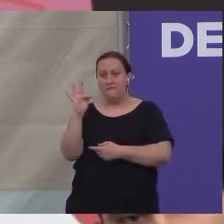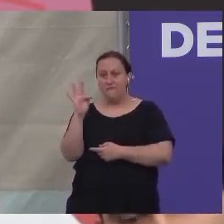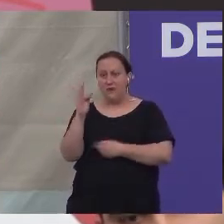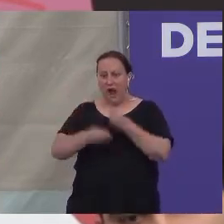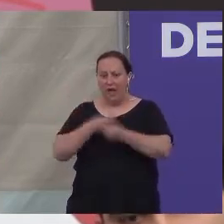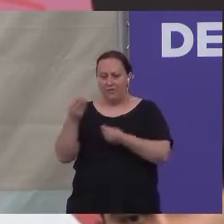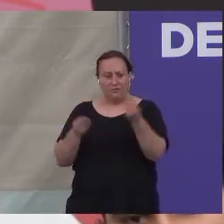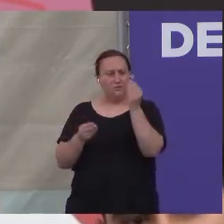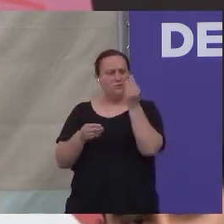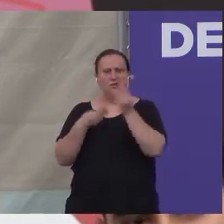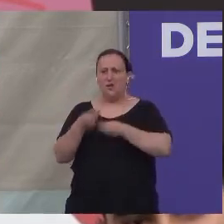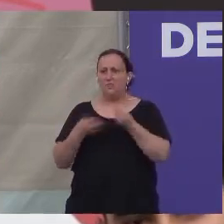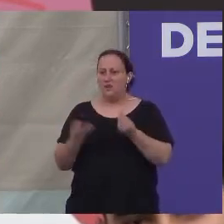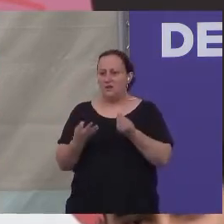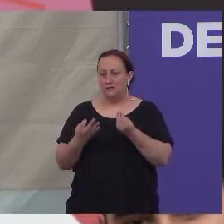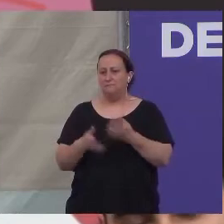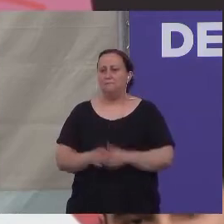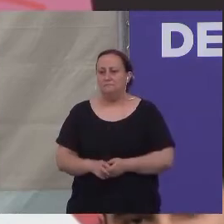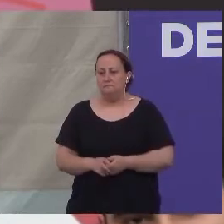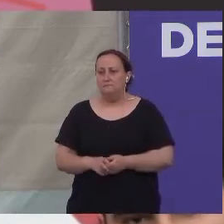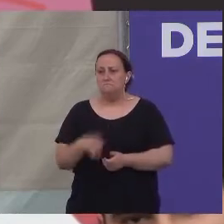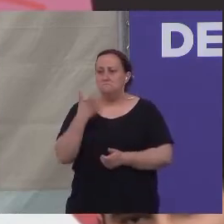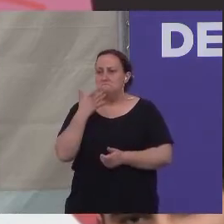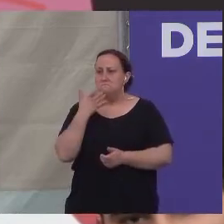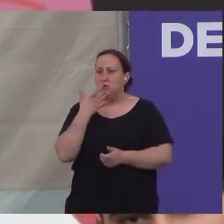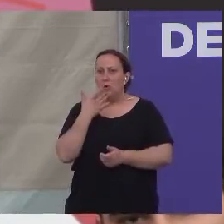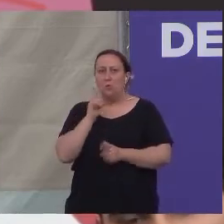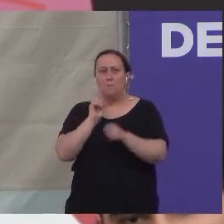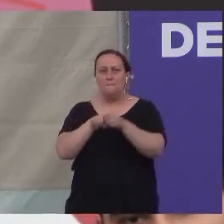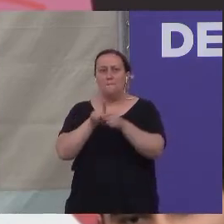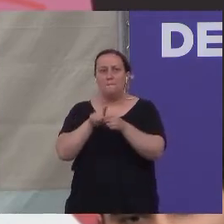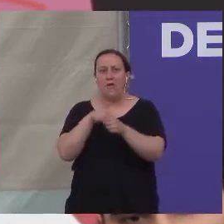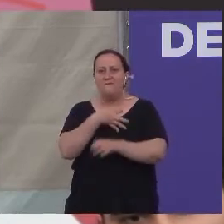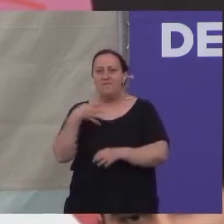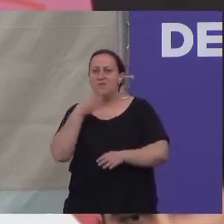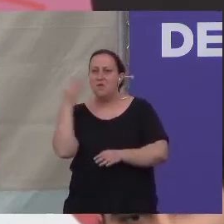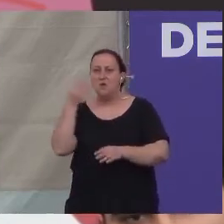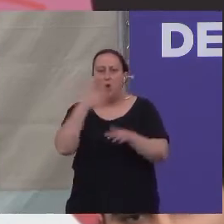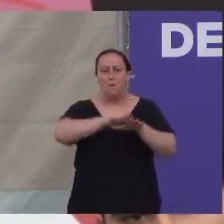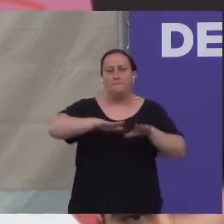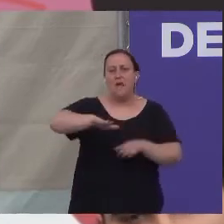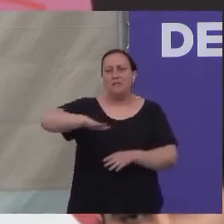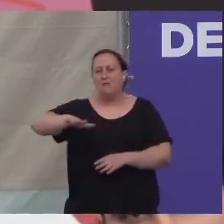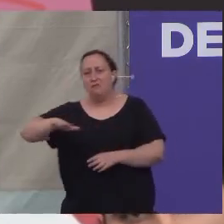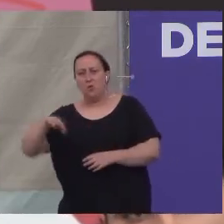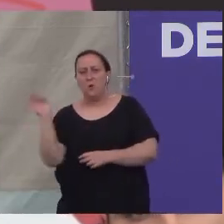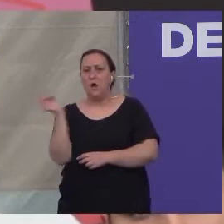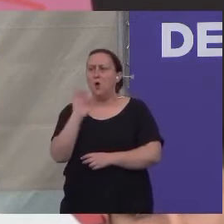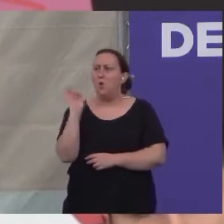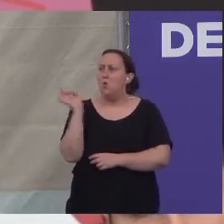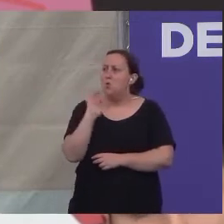él, sepan usarlo para participar con mayor efectividad en diferentes plataformas o para ser